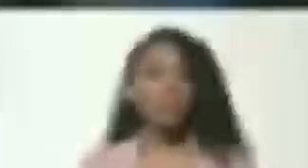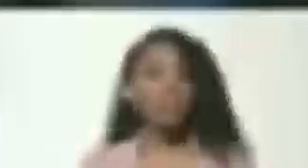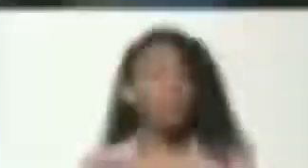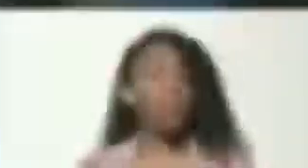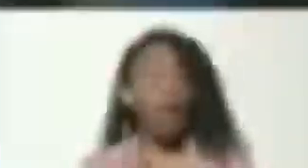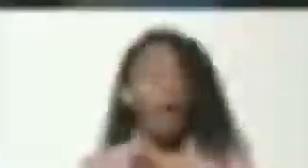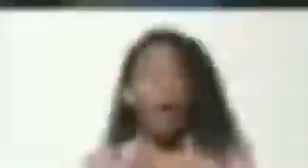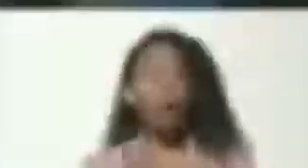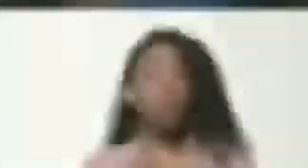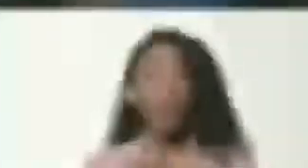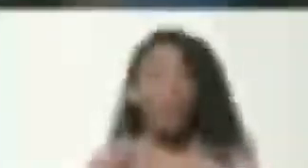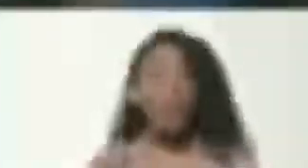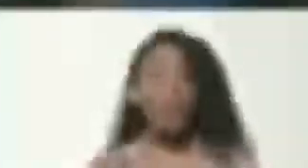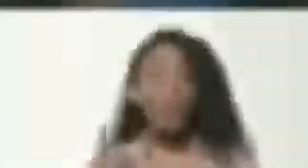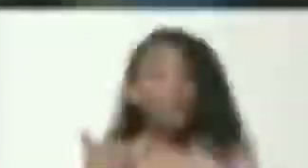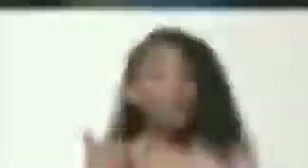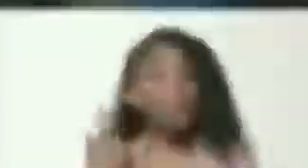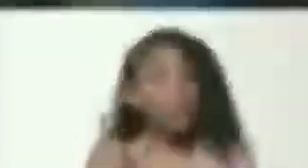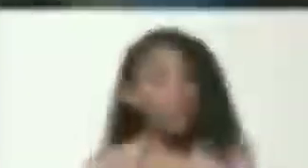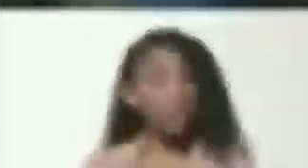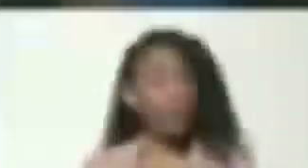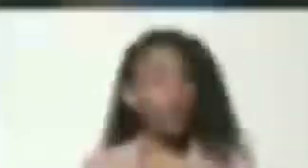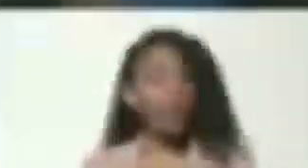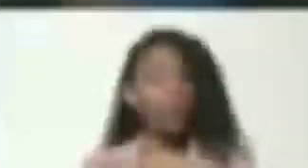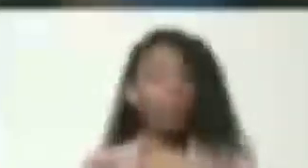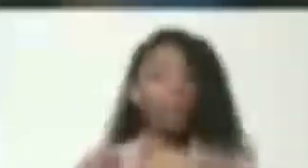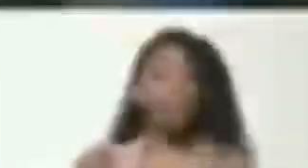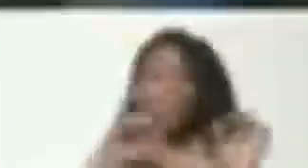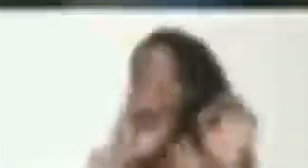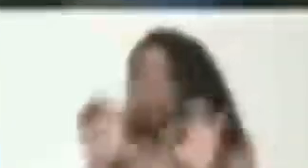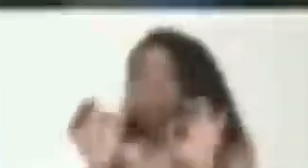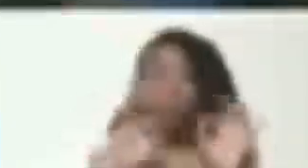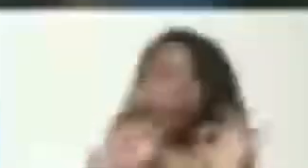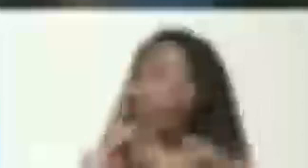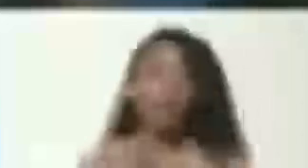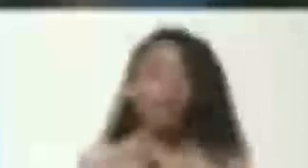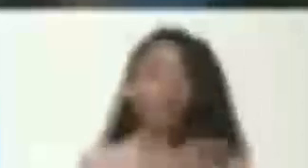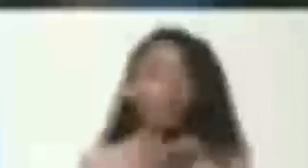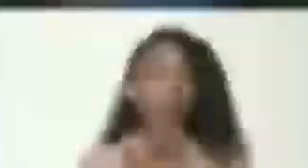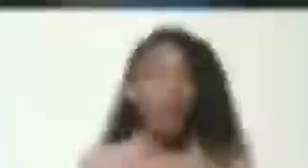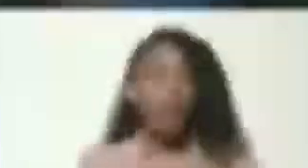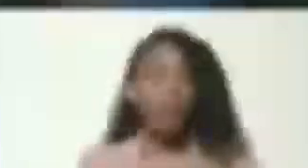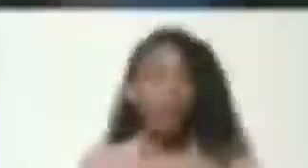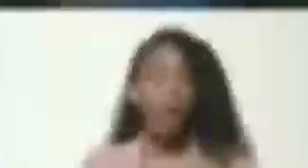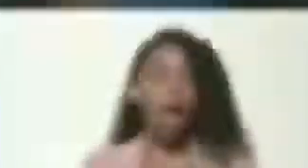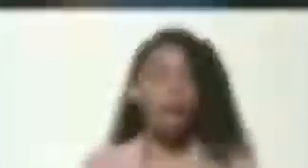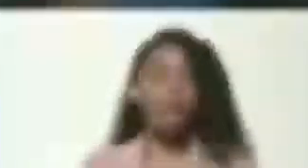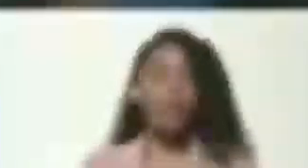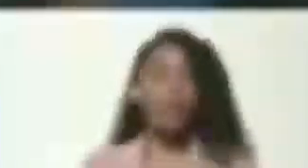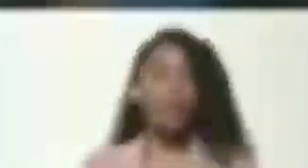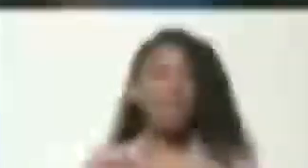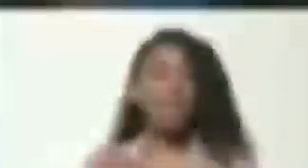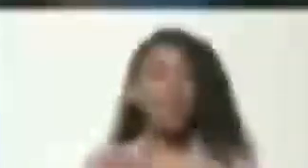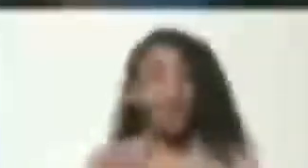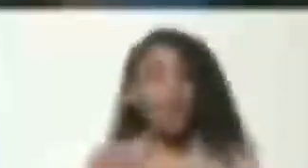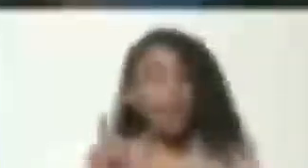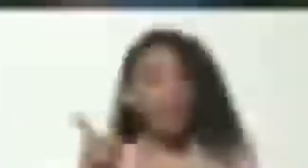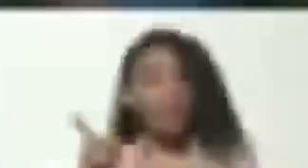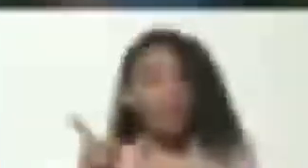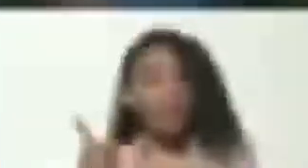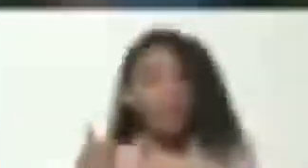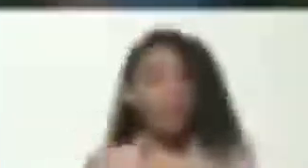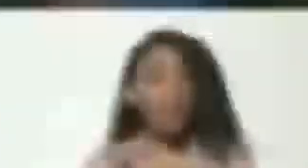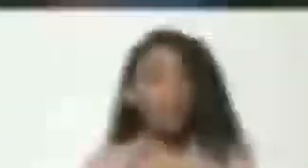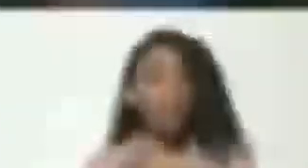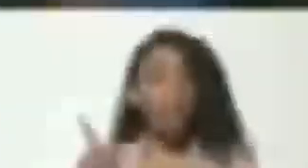la superintendencia, le responda y le dé su dinero. Pregunta número